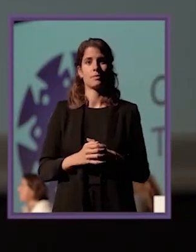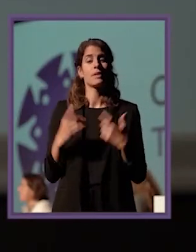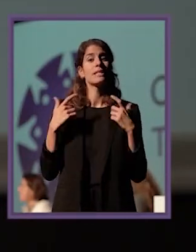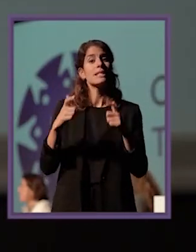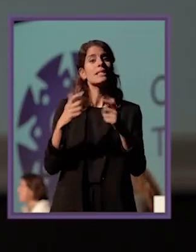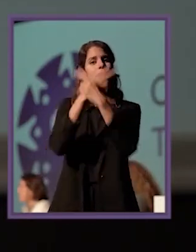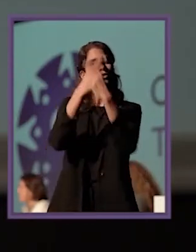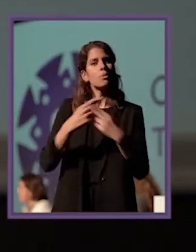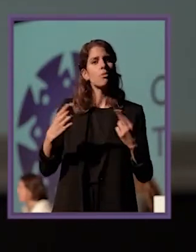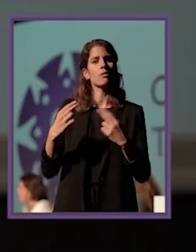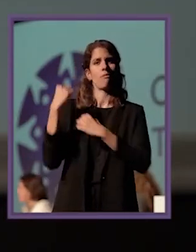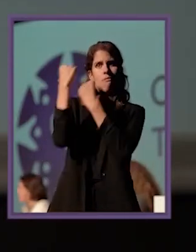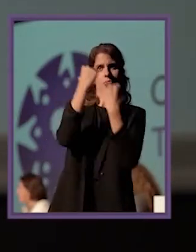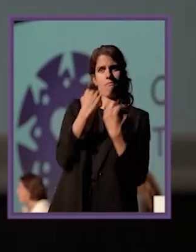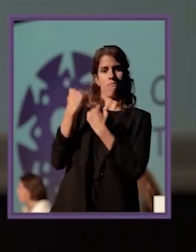nos proteja